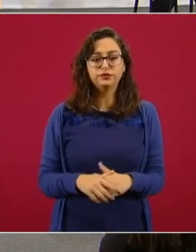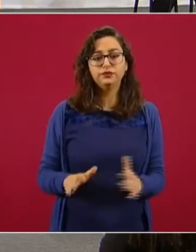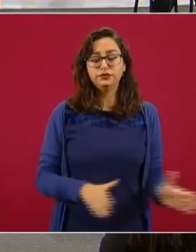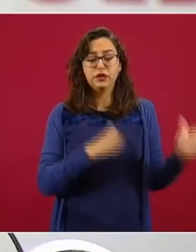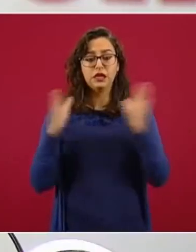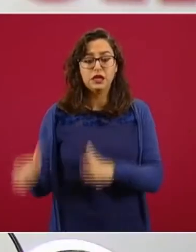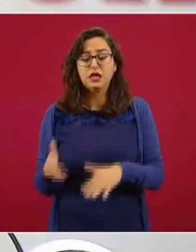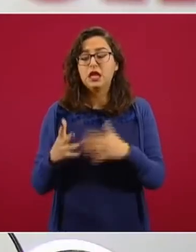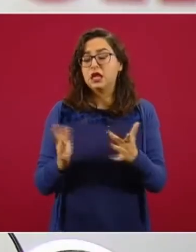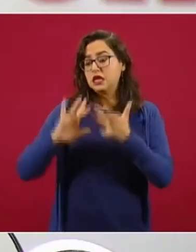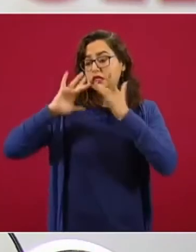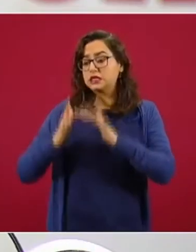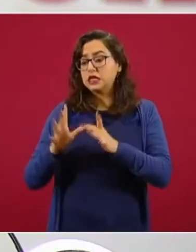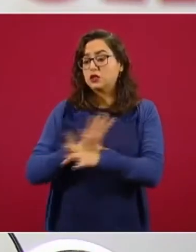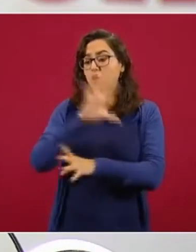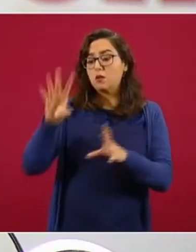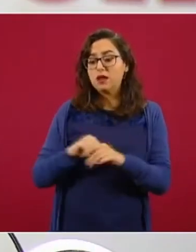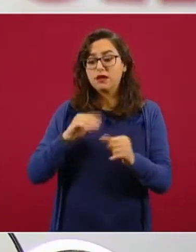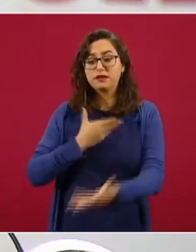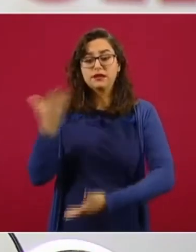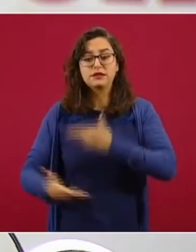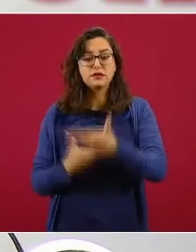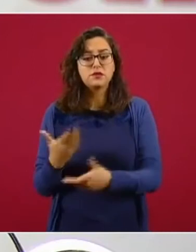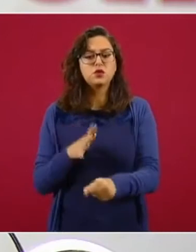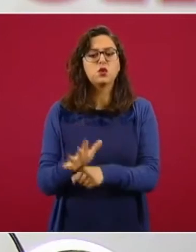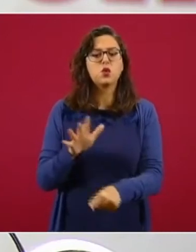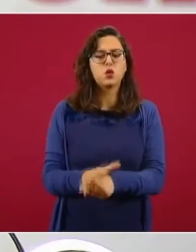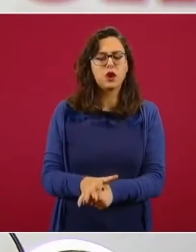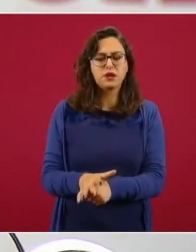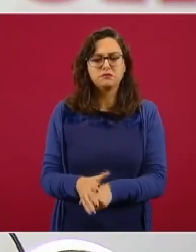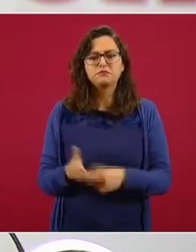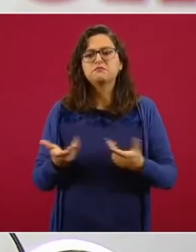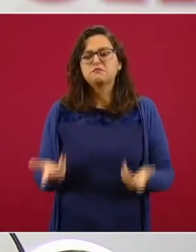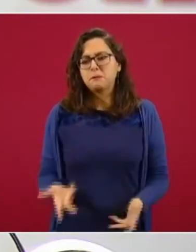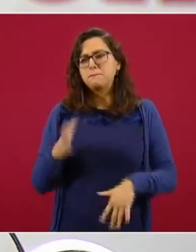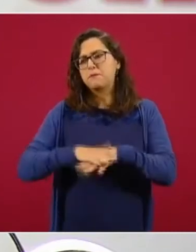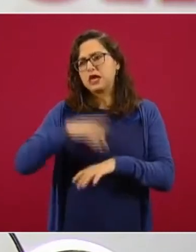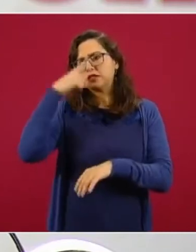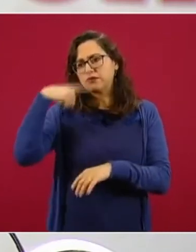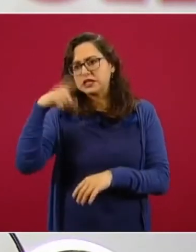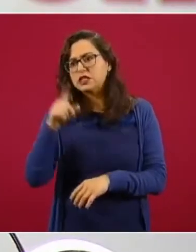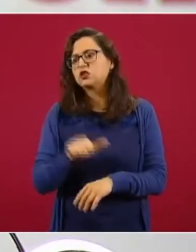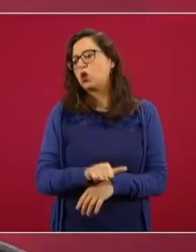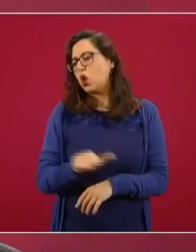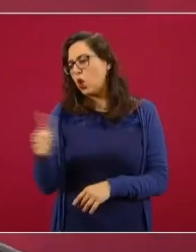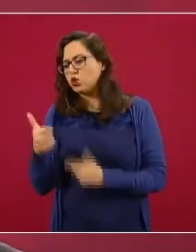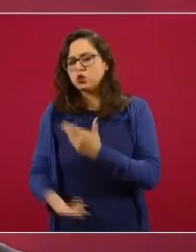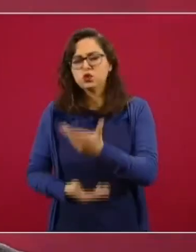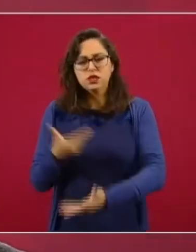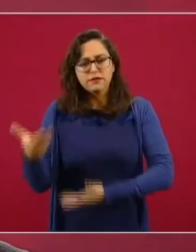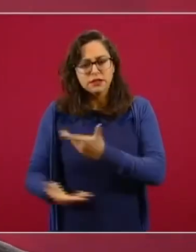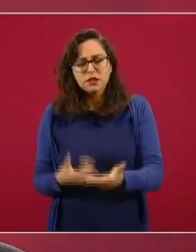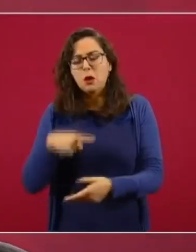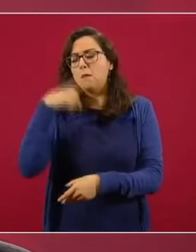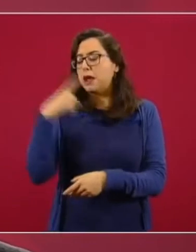que implican es facilitar que otros servicios públicos que pueden ser relevantes para el cuidado